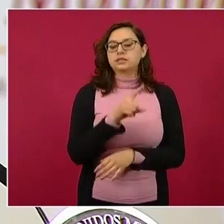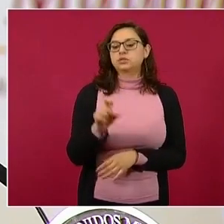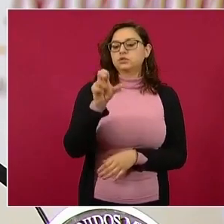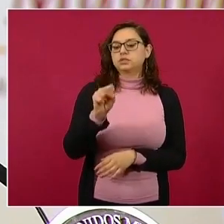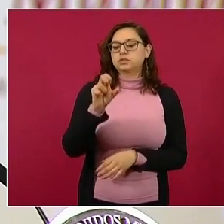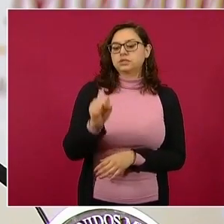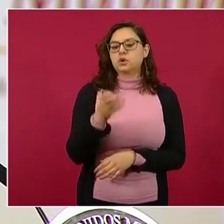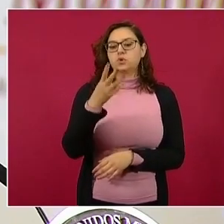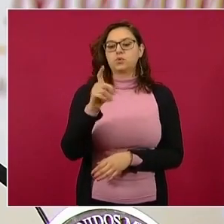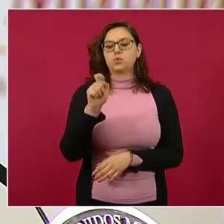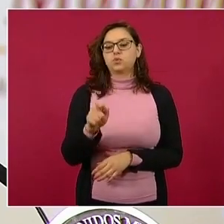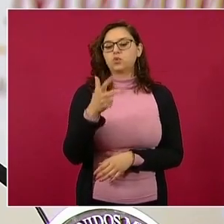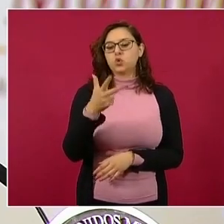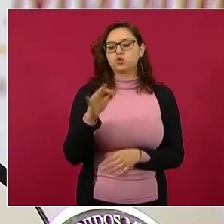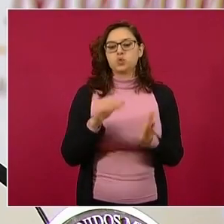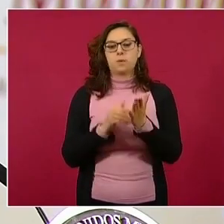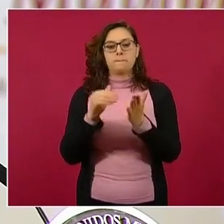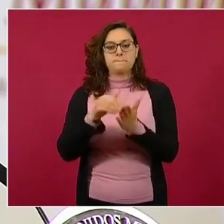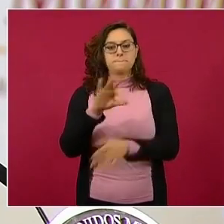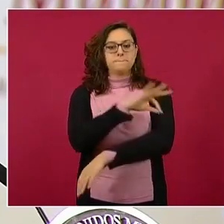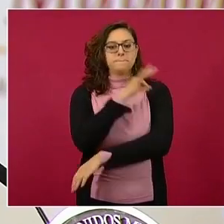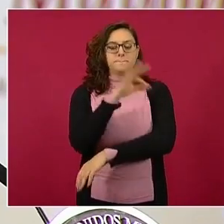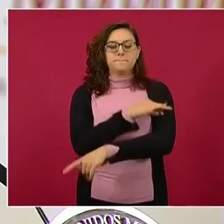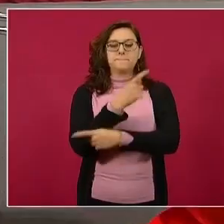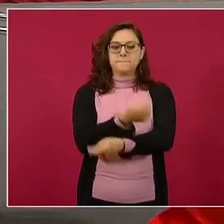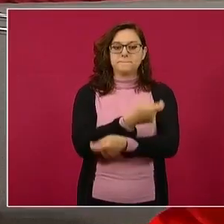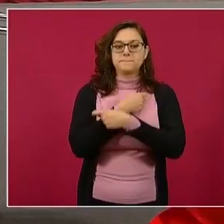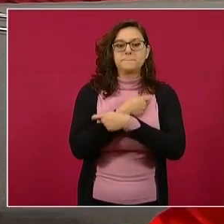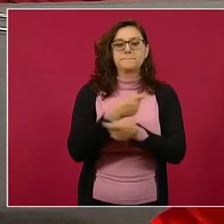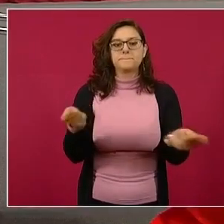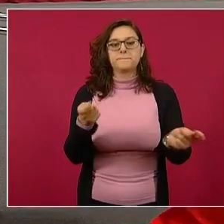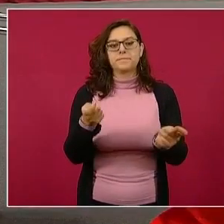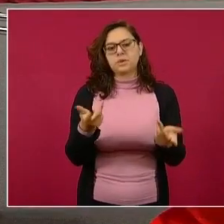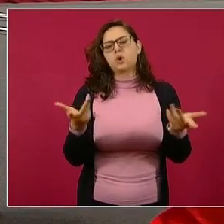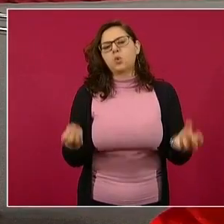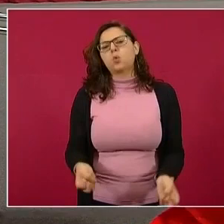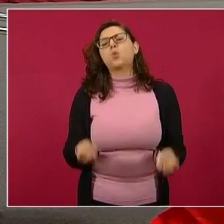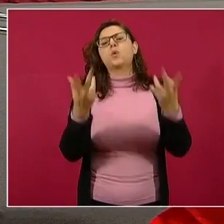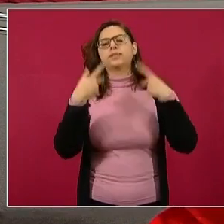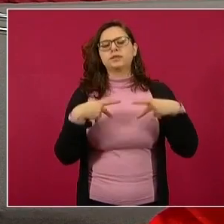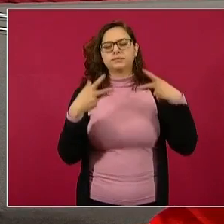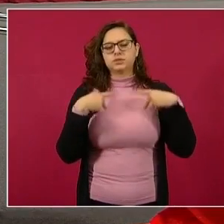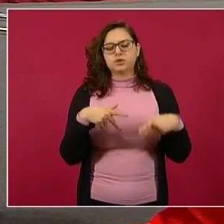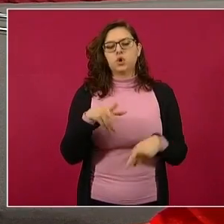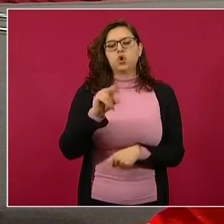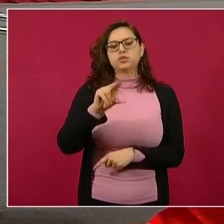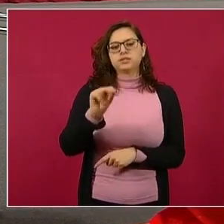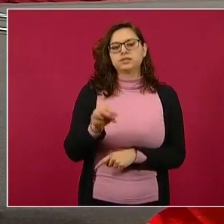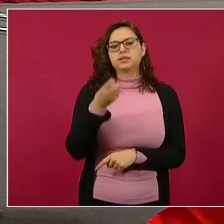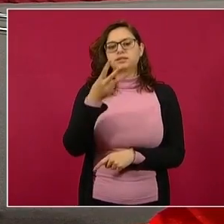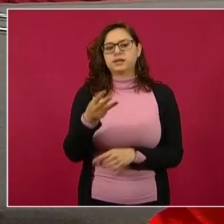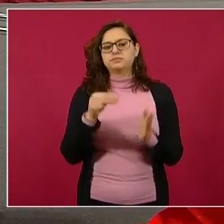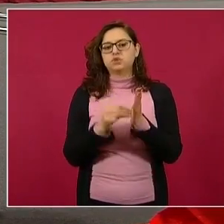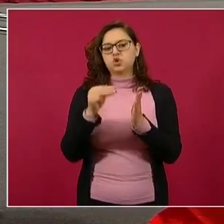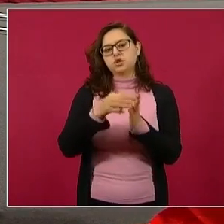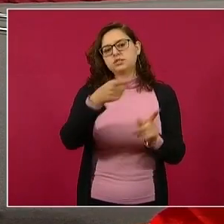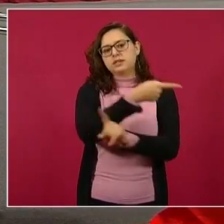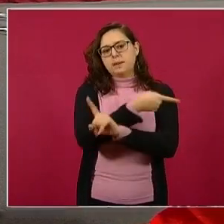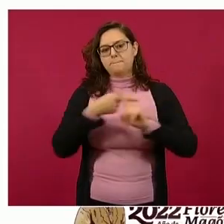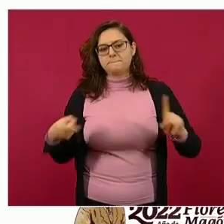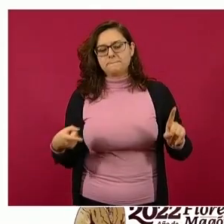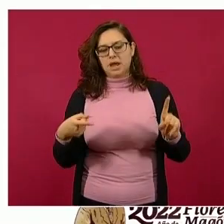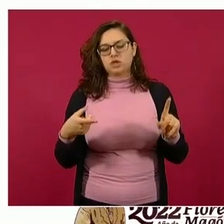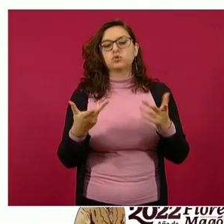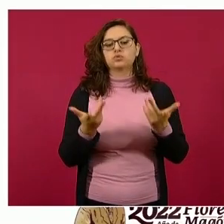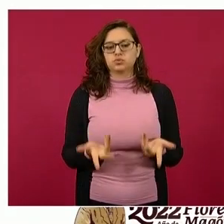de dosis utilizadas, que corresponden a 83,5 millones de personas. Ya solamente el